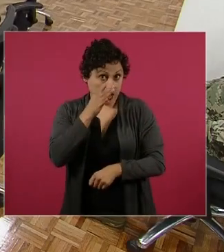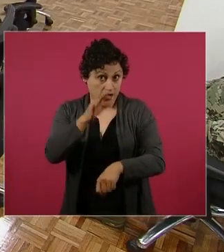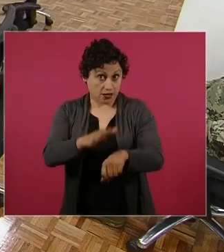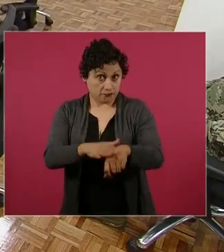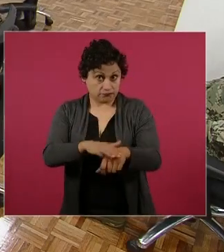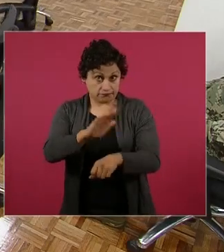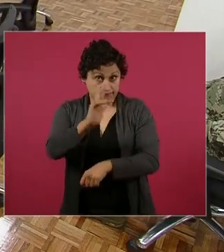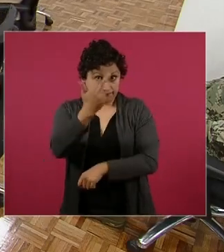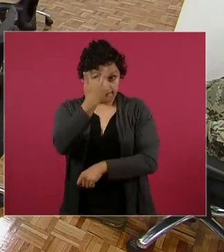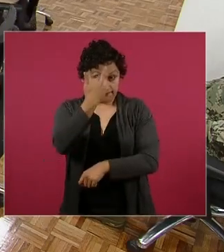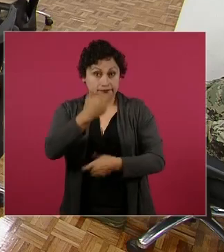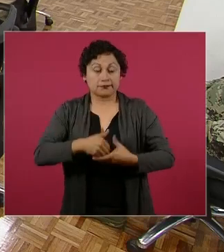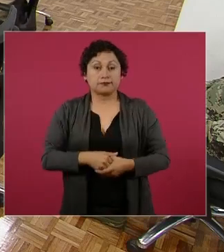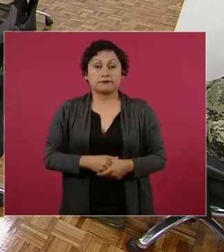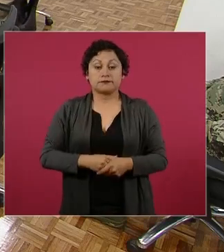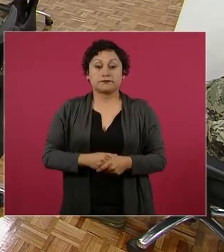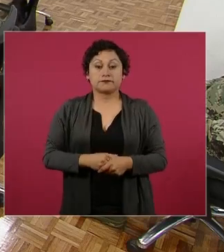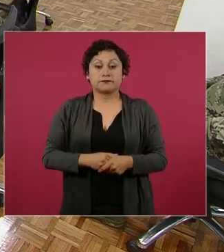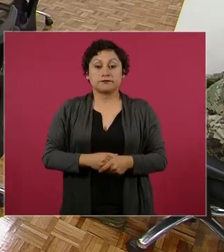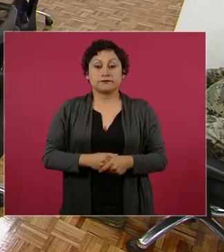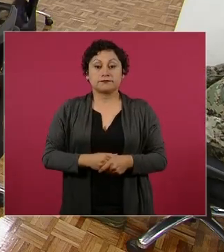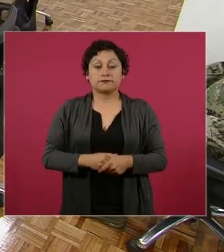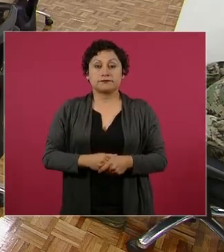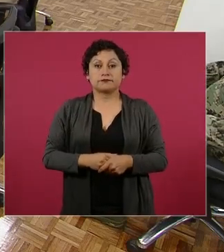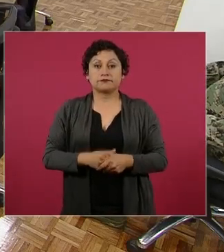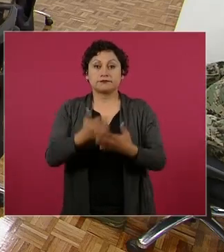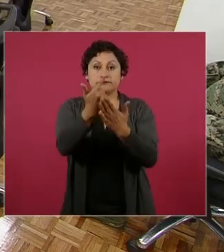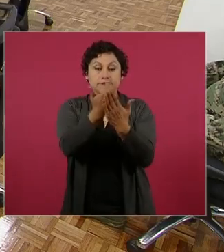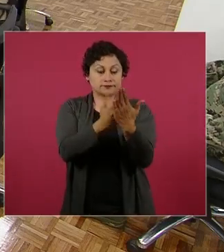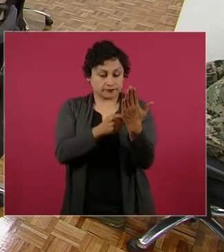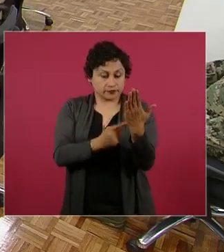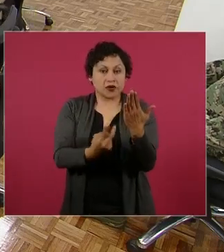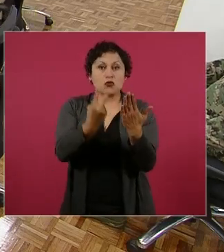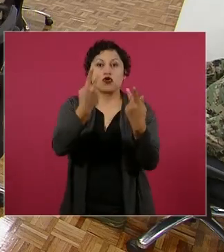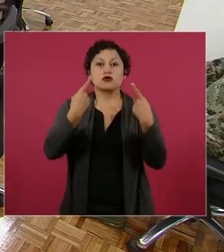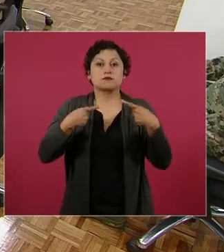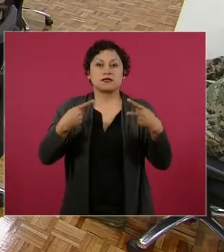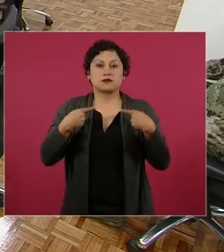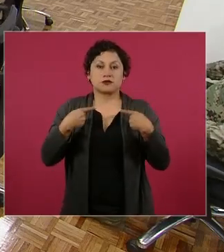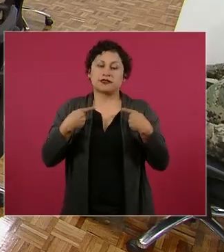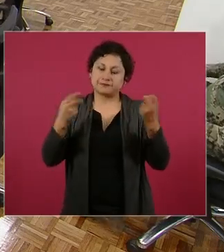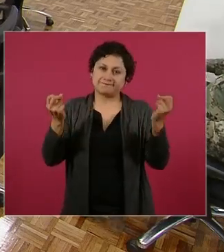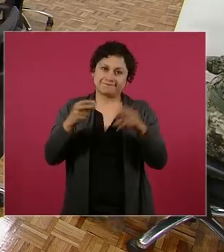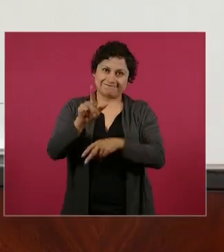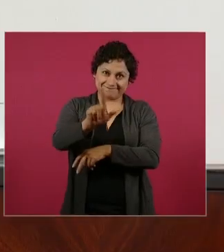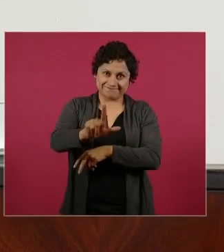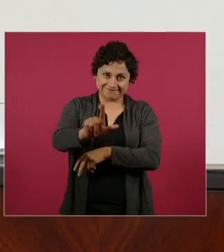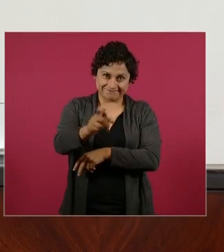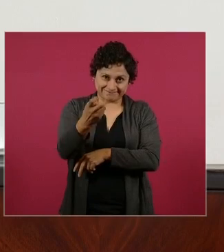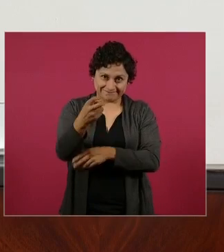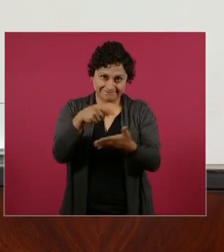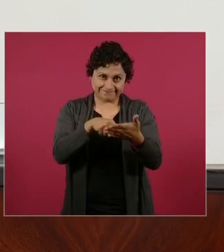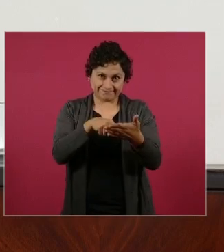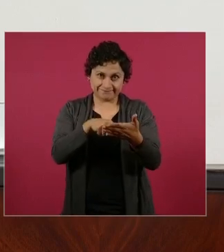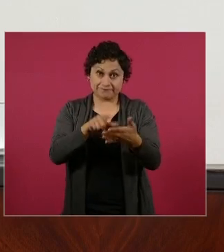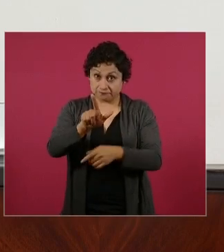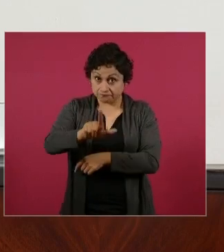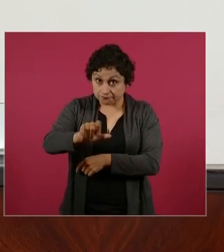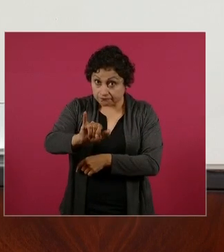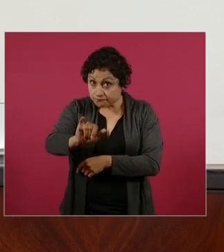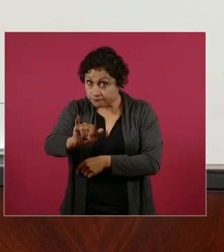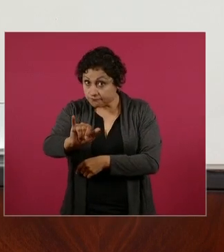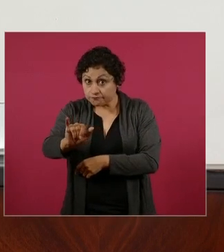Ya vamos a encontrarnos. Nos quedaron dos compañeros, pero los vemos el lunes. ¿Te les parece?